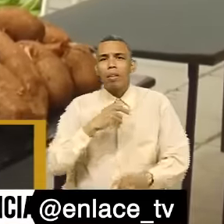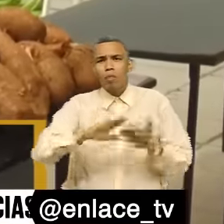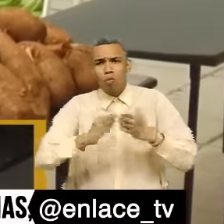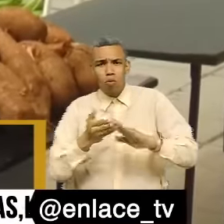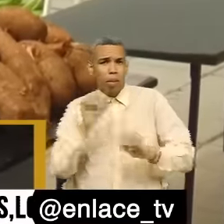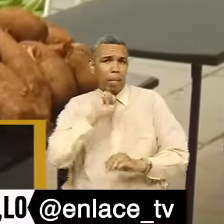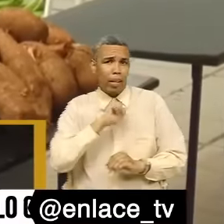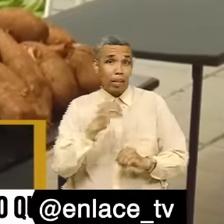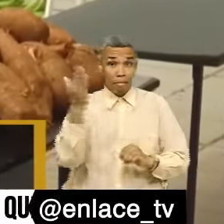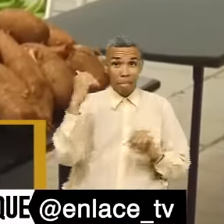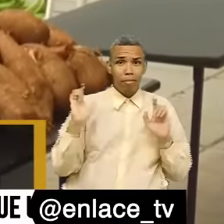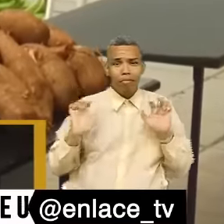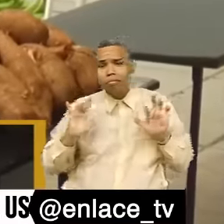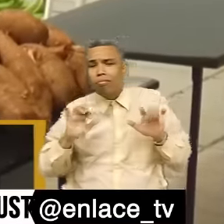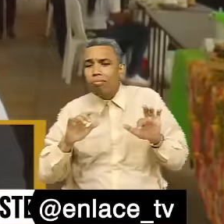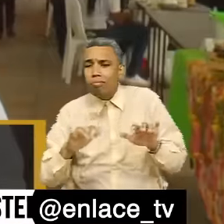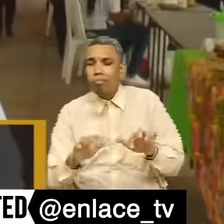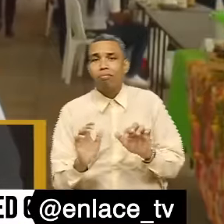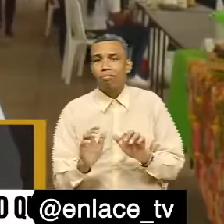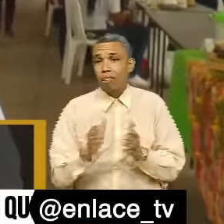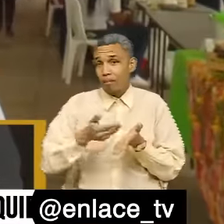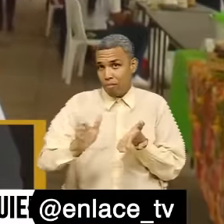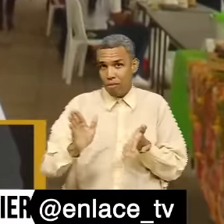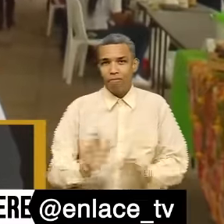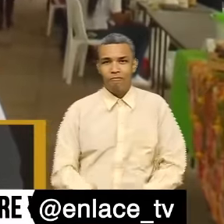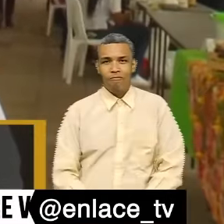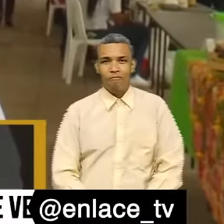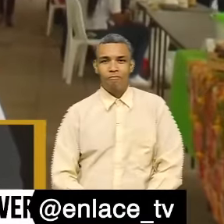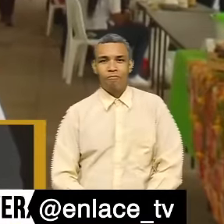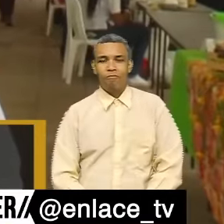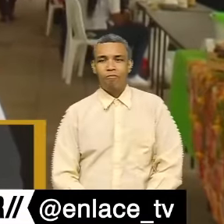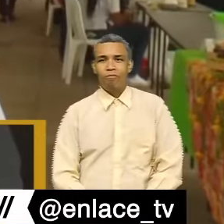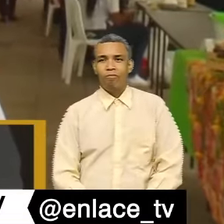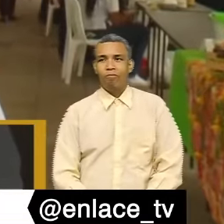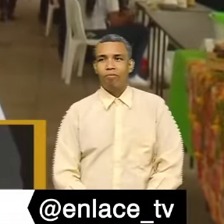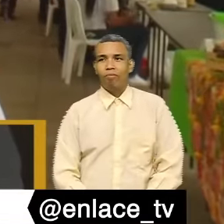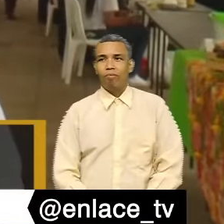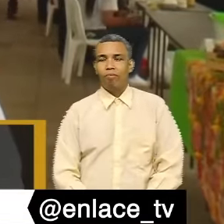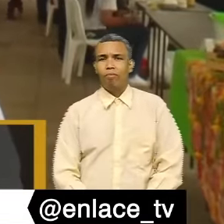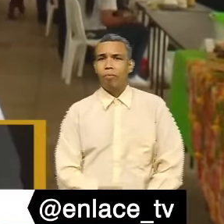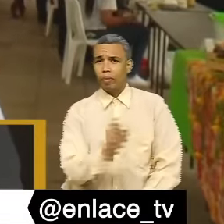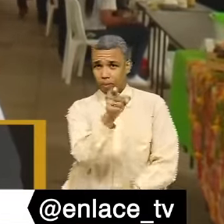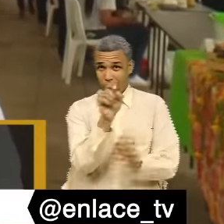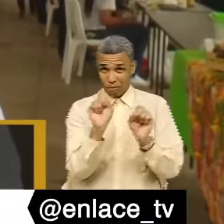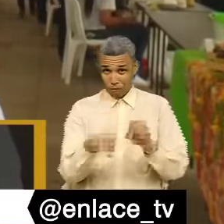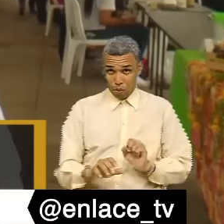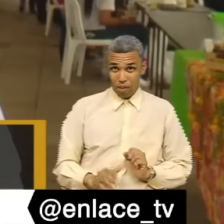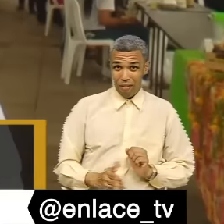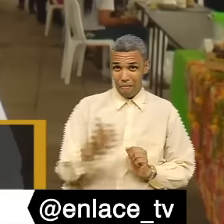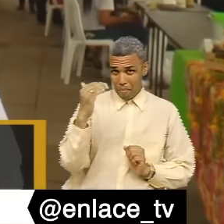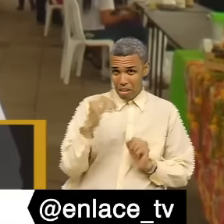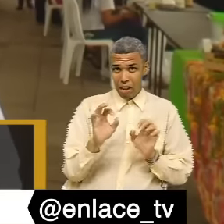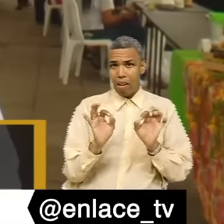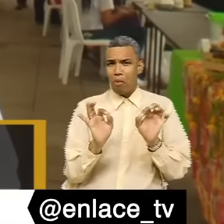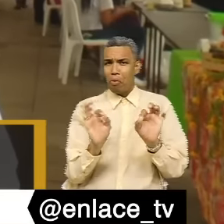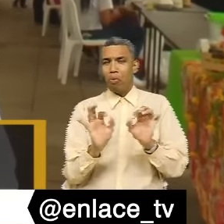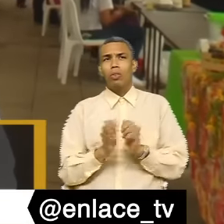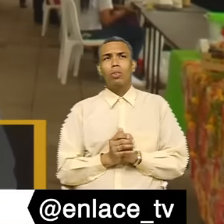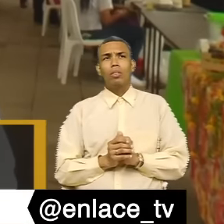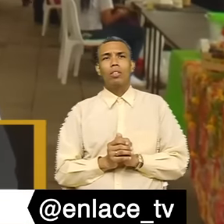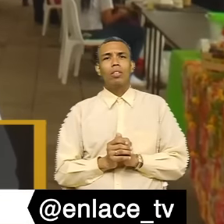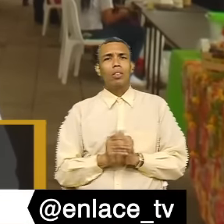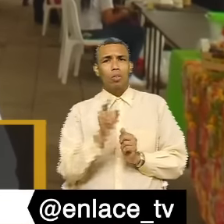pueden adquirir variedad de productos. Todos los productores que quieran asistir al mercado campesino a comercializar sus productos son